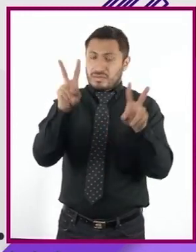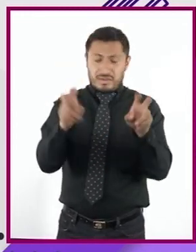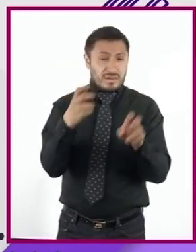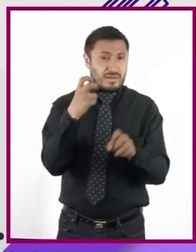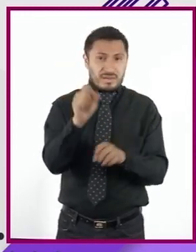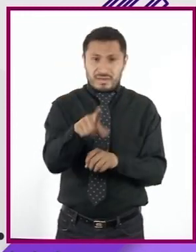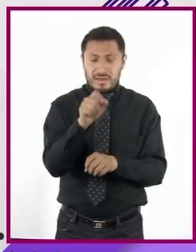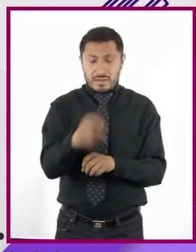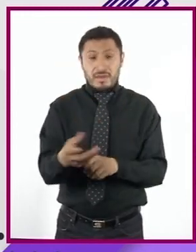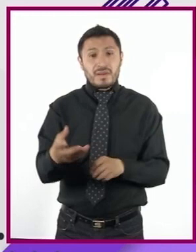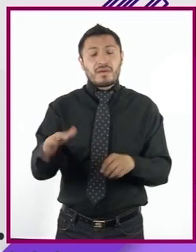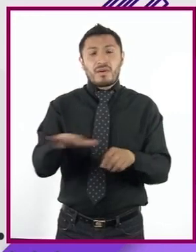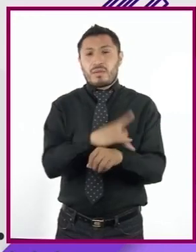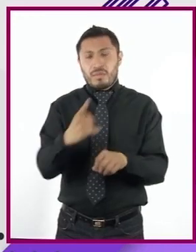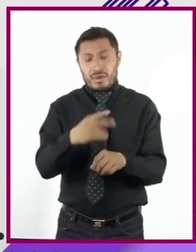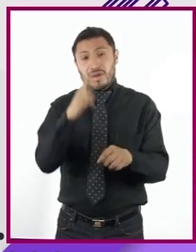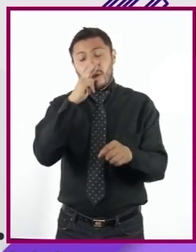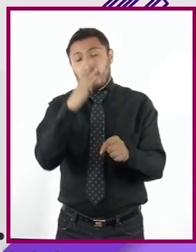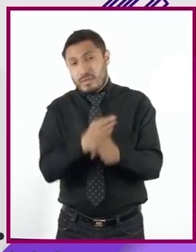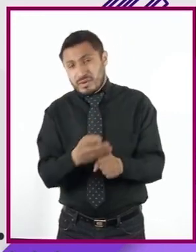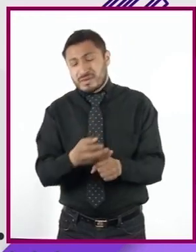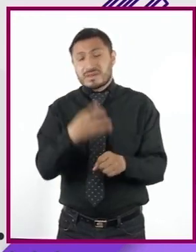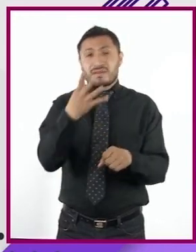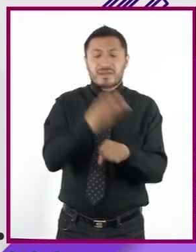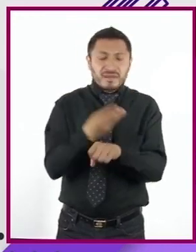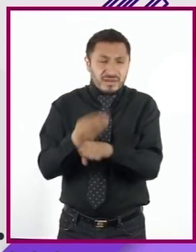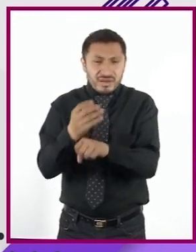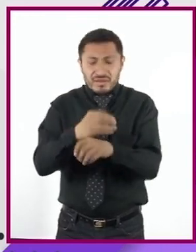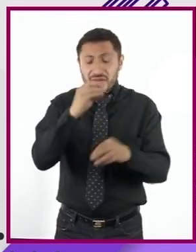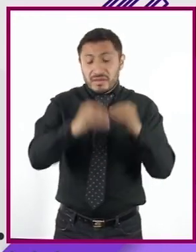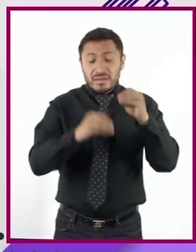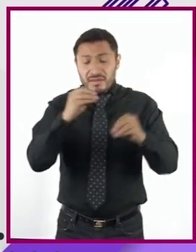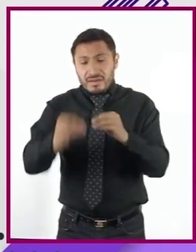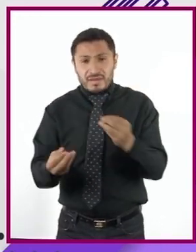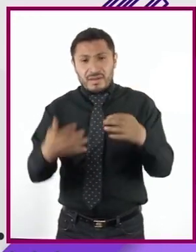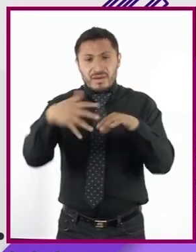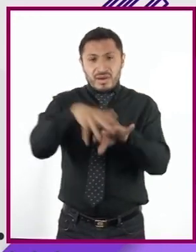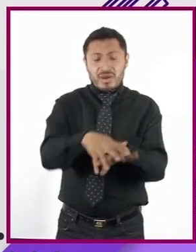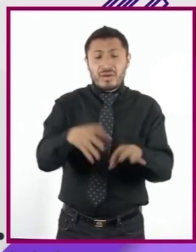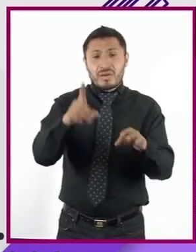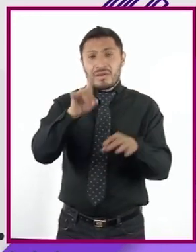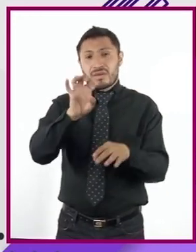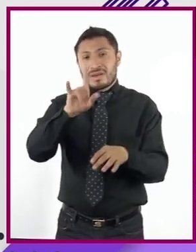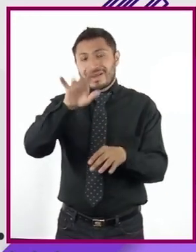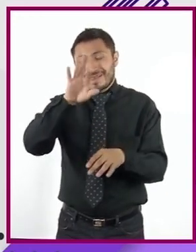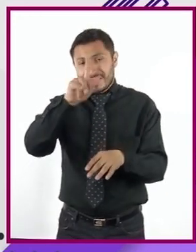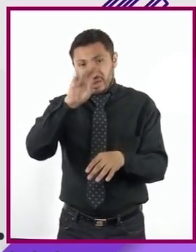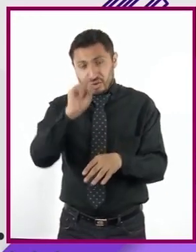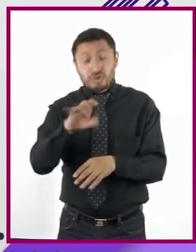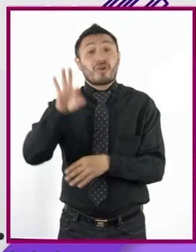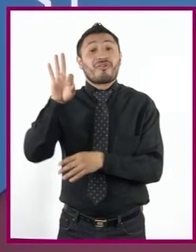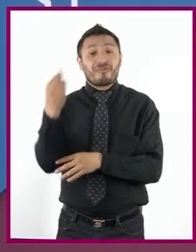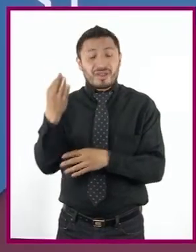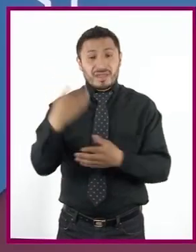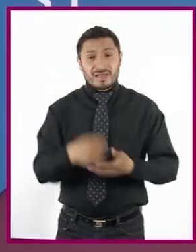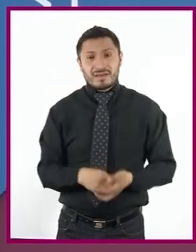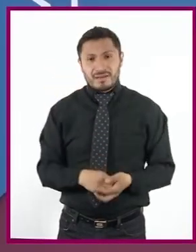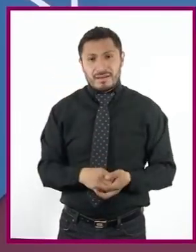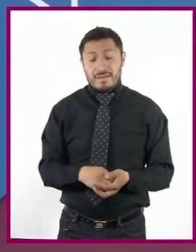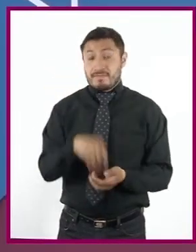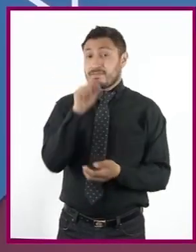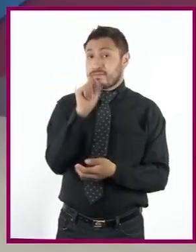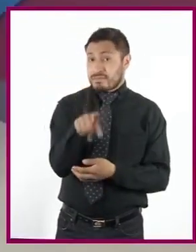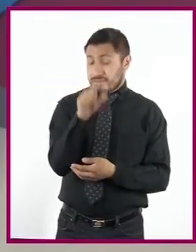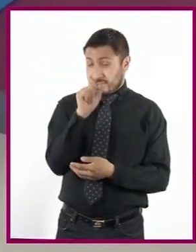ya que se encargan de resolver los procesos relacionados con delitos federales.